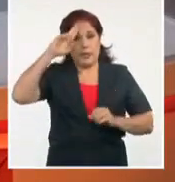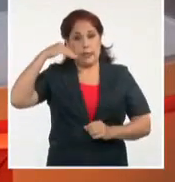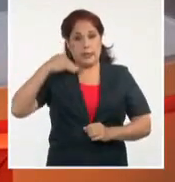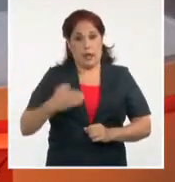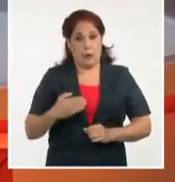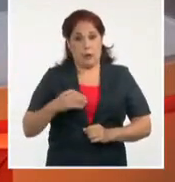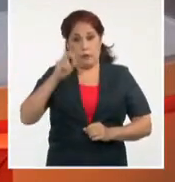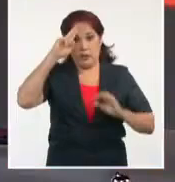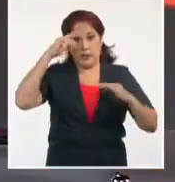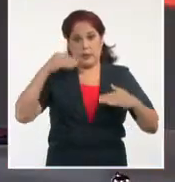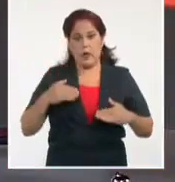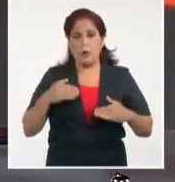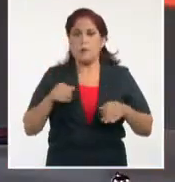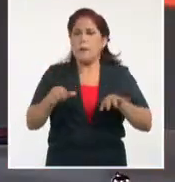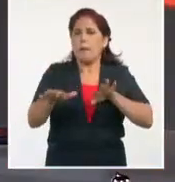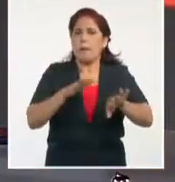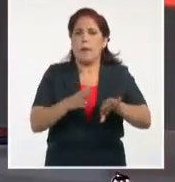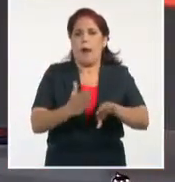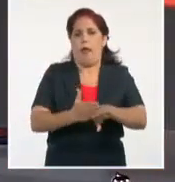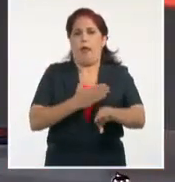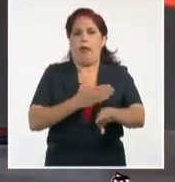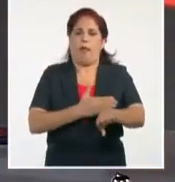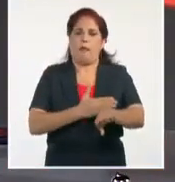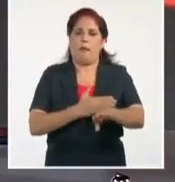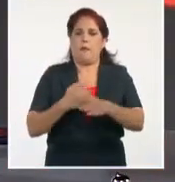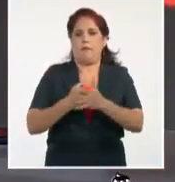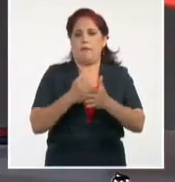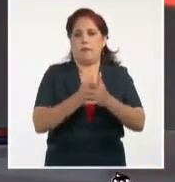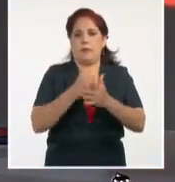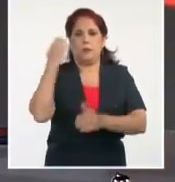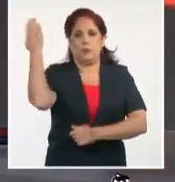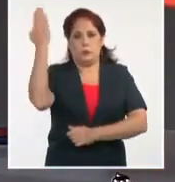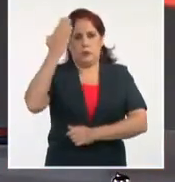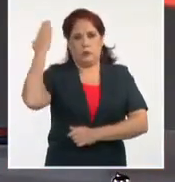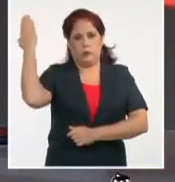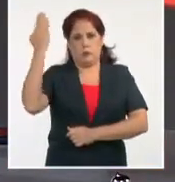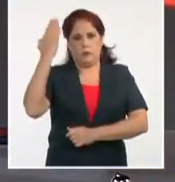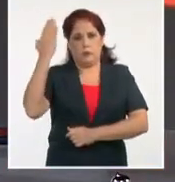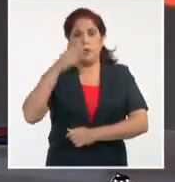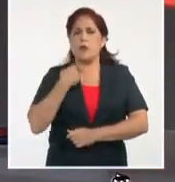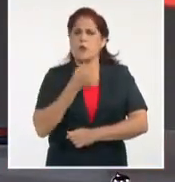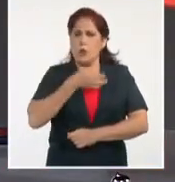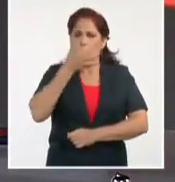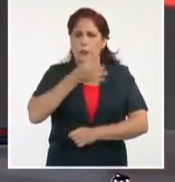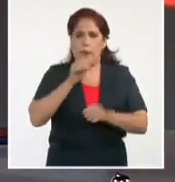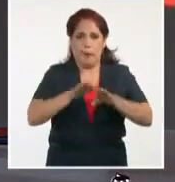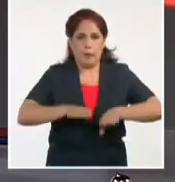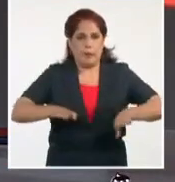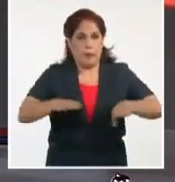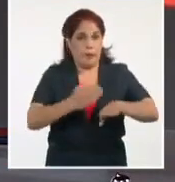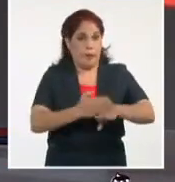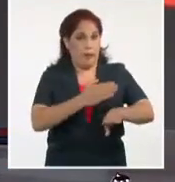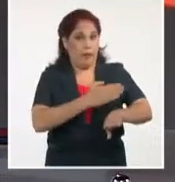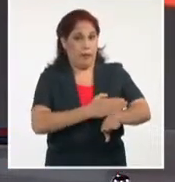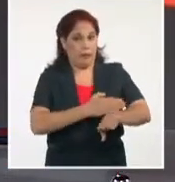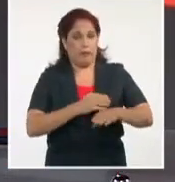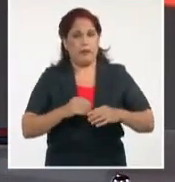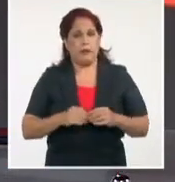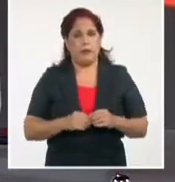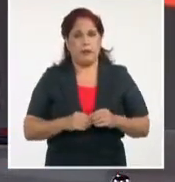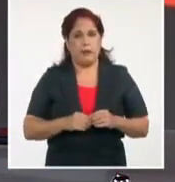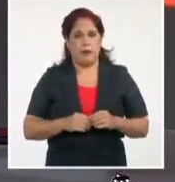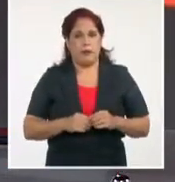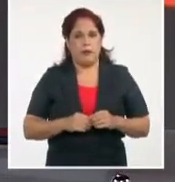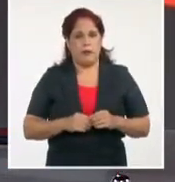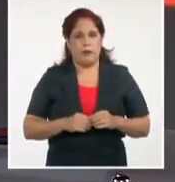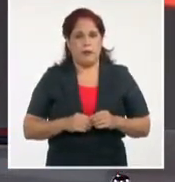Salud Pública se preparó para enfrentar esta tormenta. Como explicamos en la otra mesa redonda, se